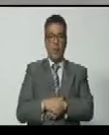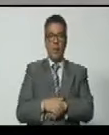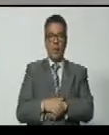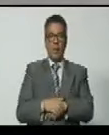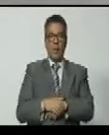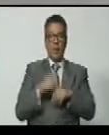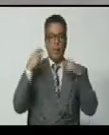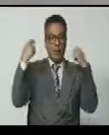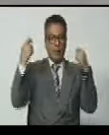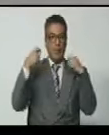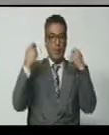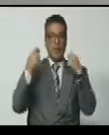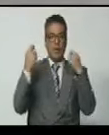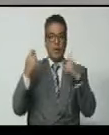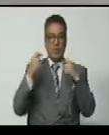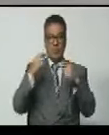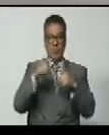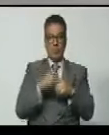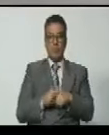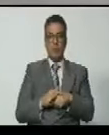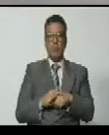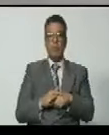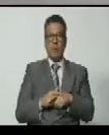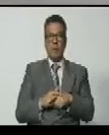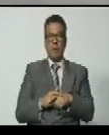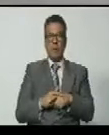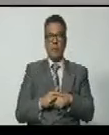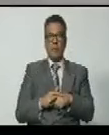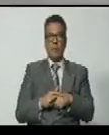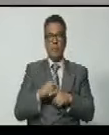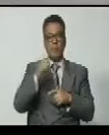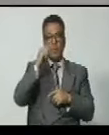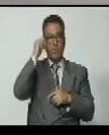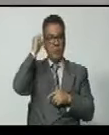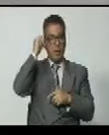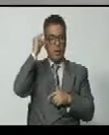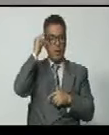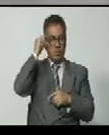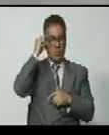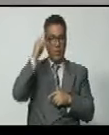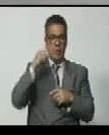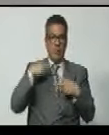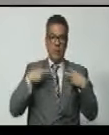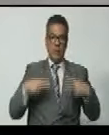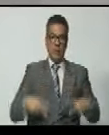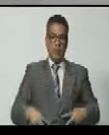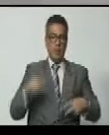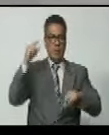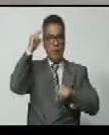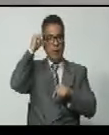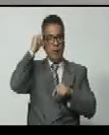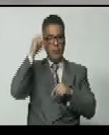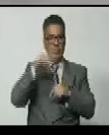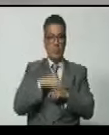De celebración rebelde del Día de la Vida, del Día